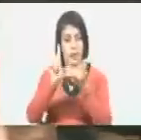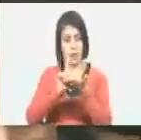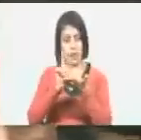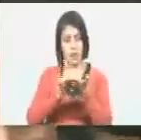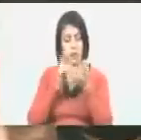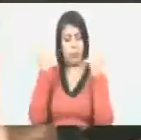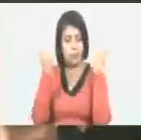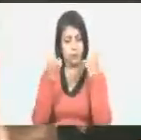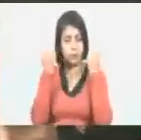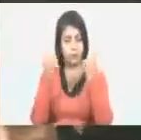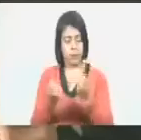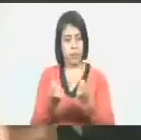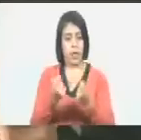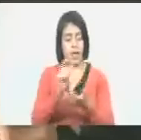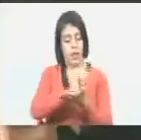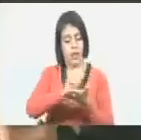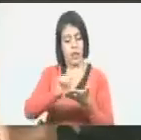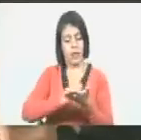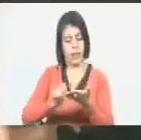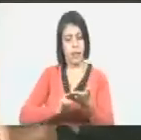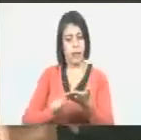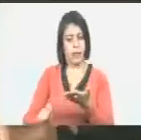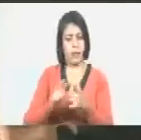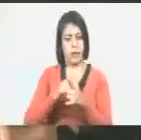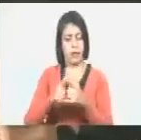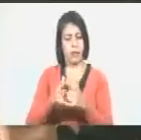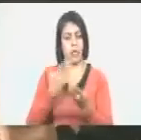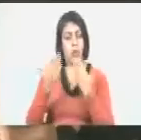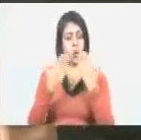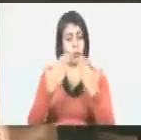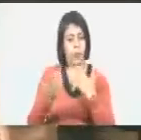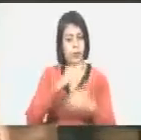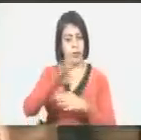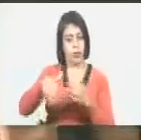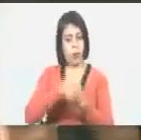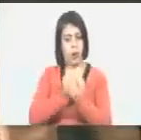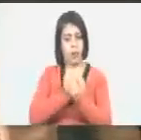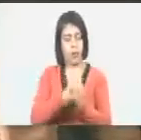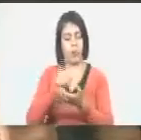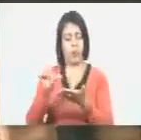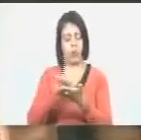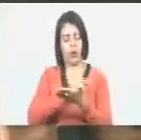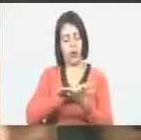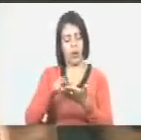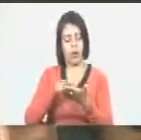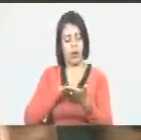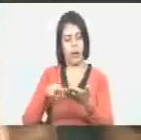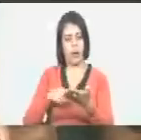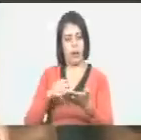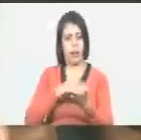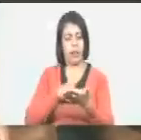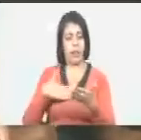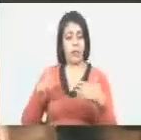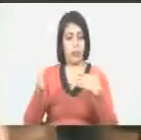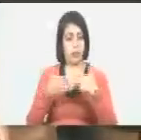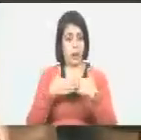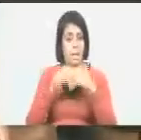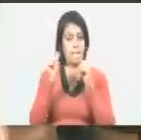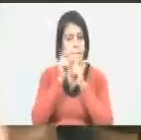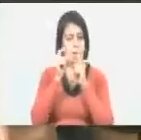de promoción de quienes escriben y de disfrute de quienes amamos leer. Quiero cerrar con una